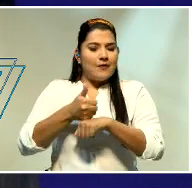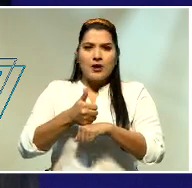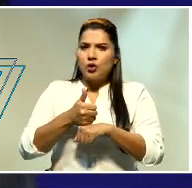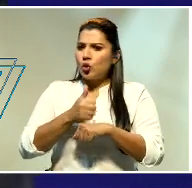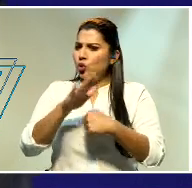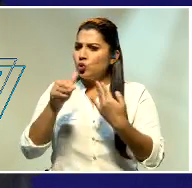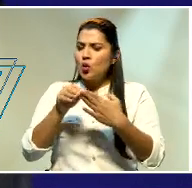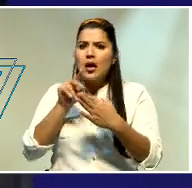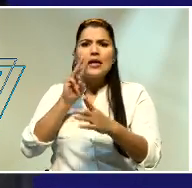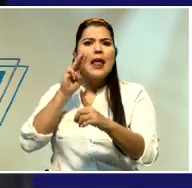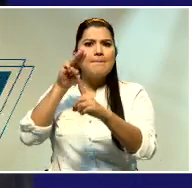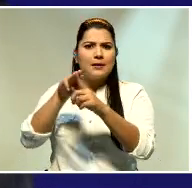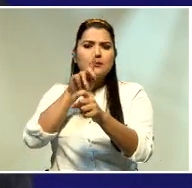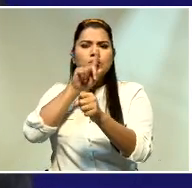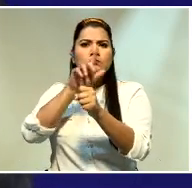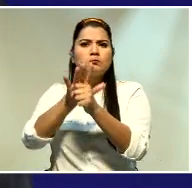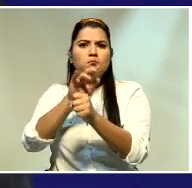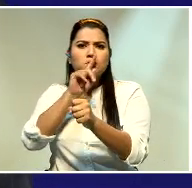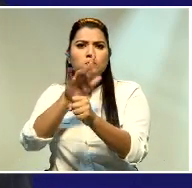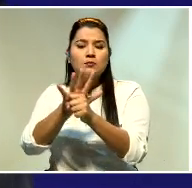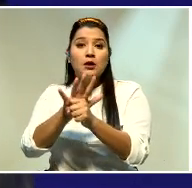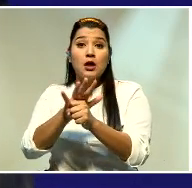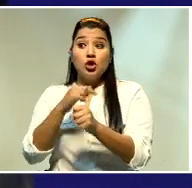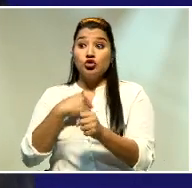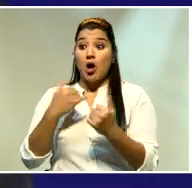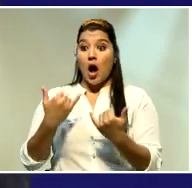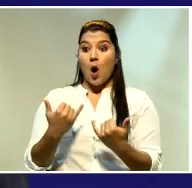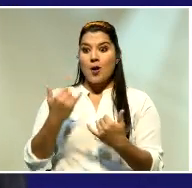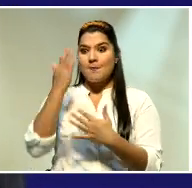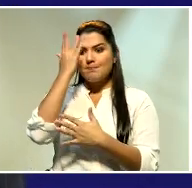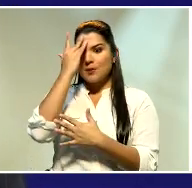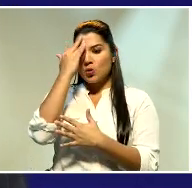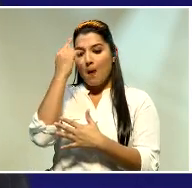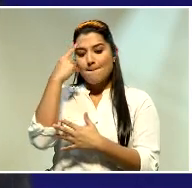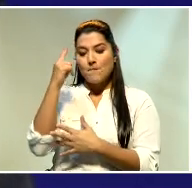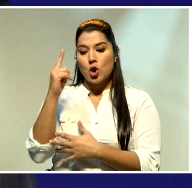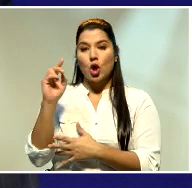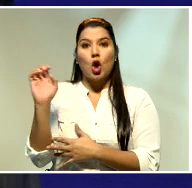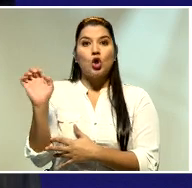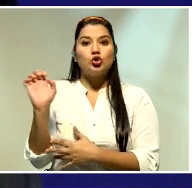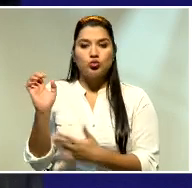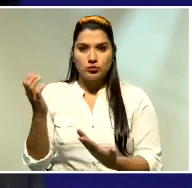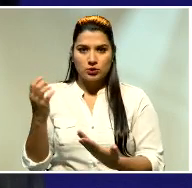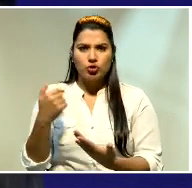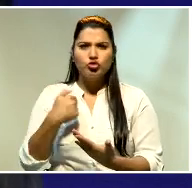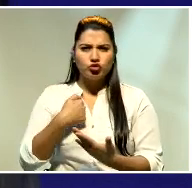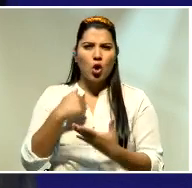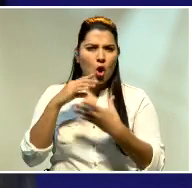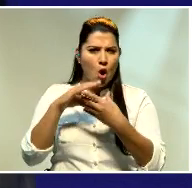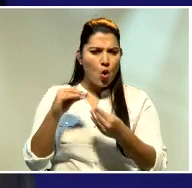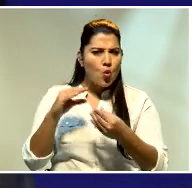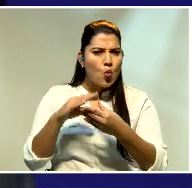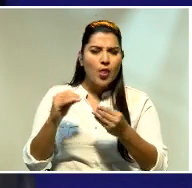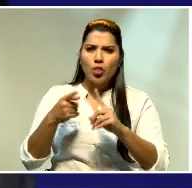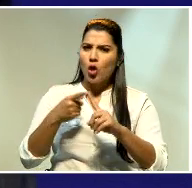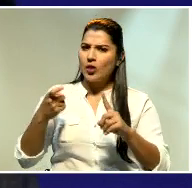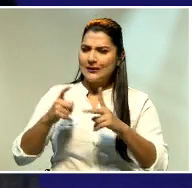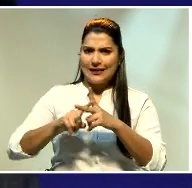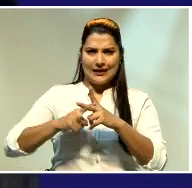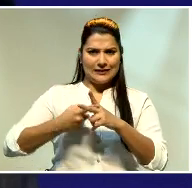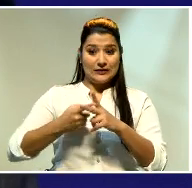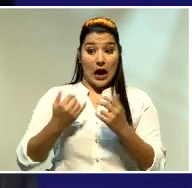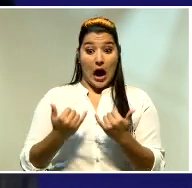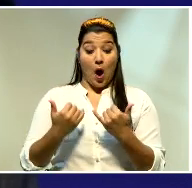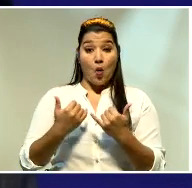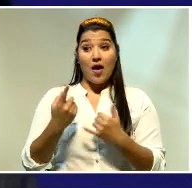ido cumpliendo. Más bien ahora mi preocupación es la urgencia. Yo siento, y lo voy contando desde el inicio, en este momento nos